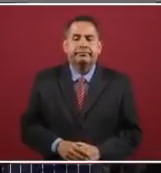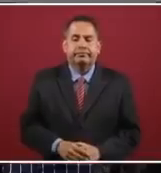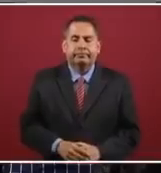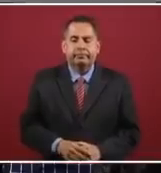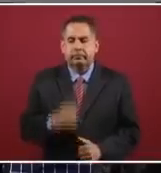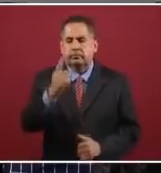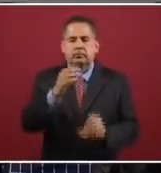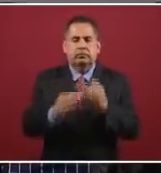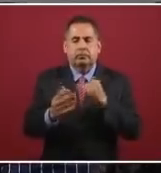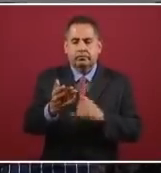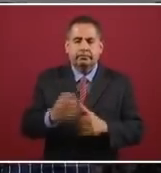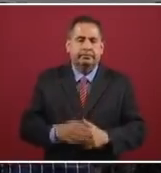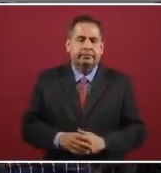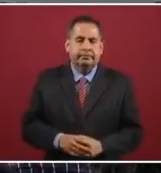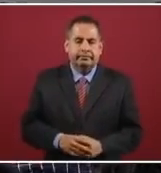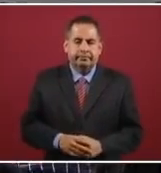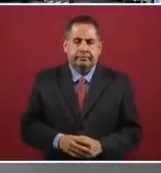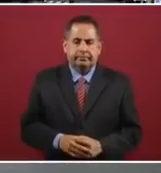Una más.